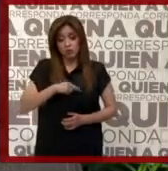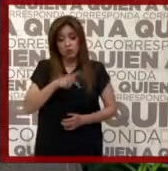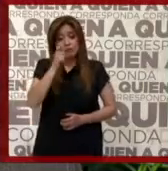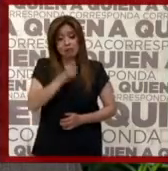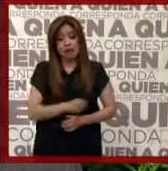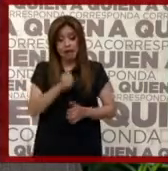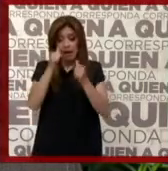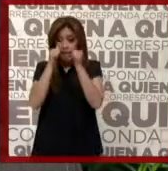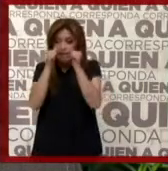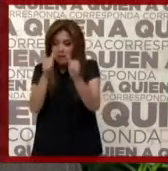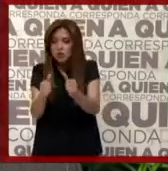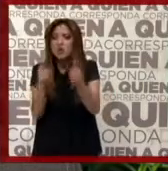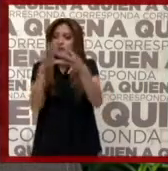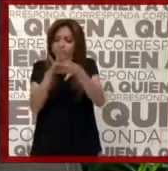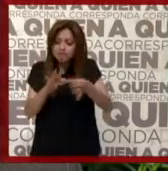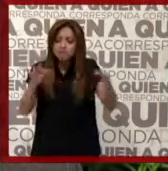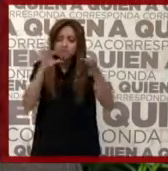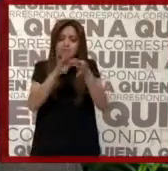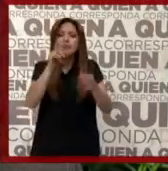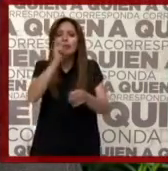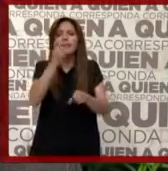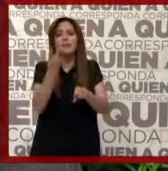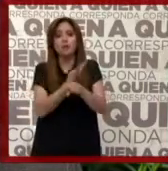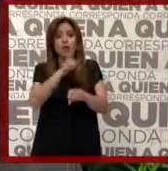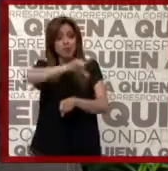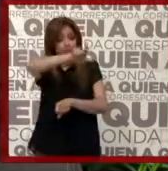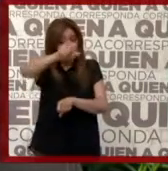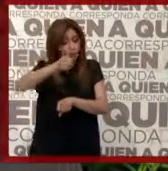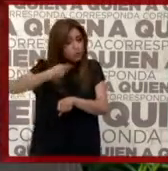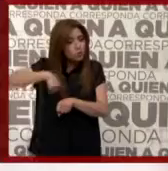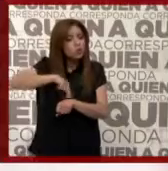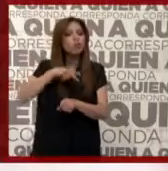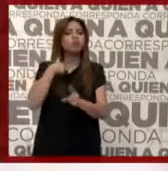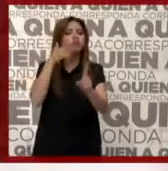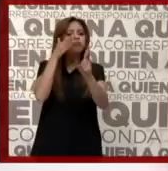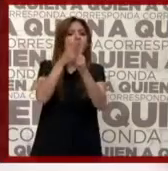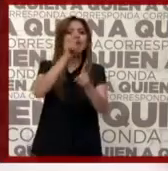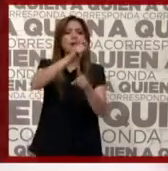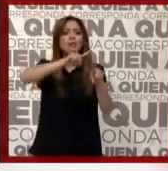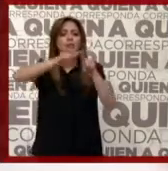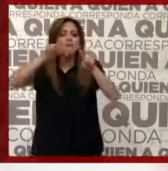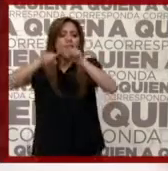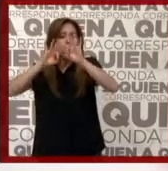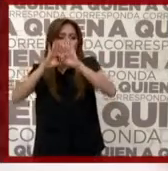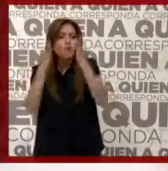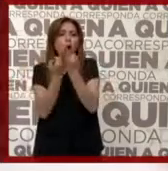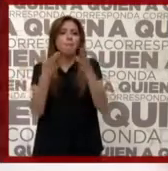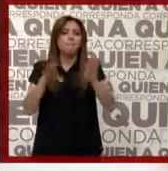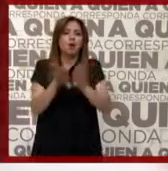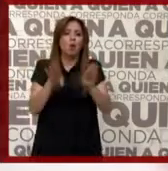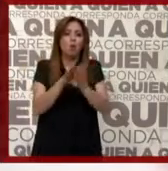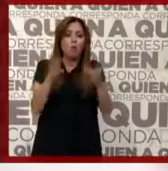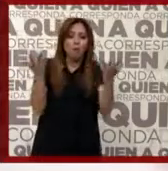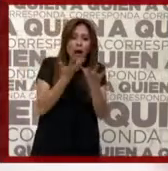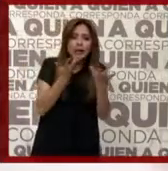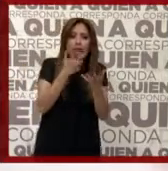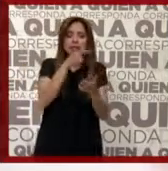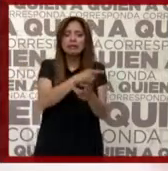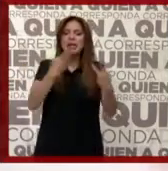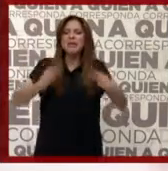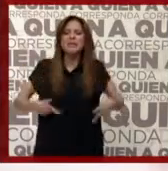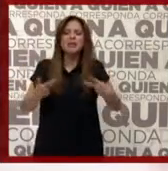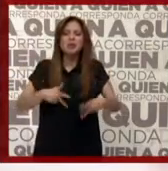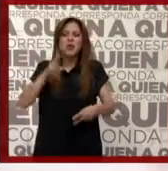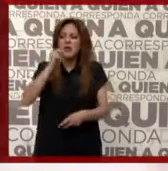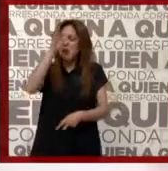efectivamente de qué se trata el caso y orientarlos efectivamente sobre los distintos caminos que puede tomar para atender esta esta inquietud que